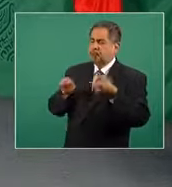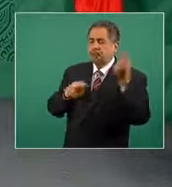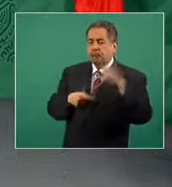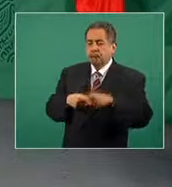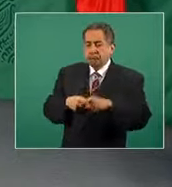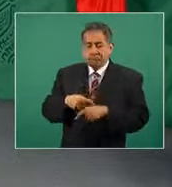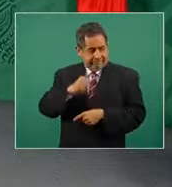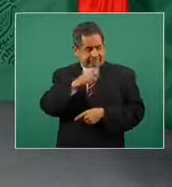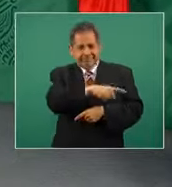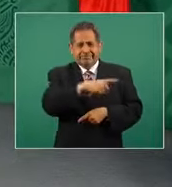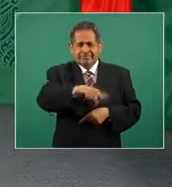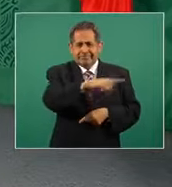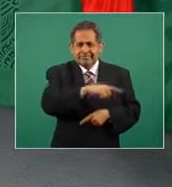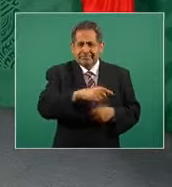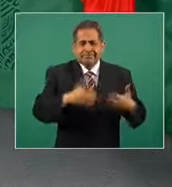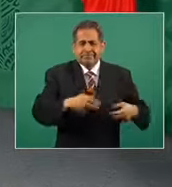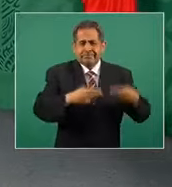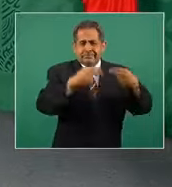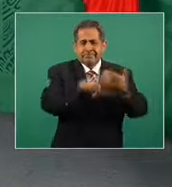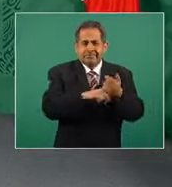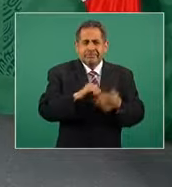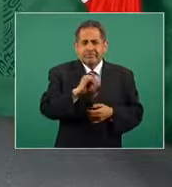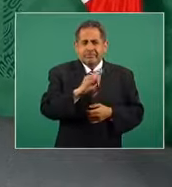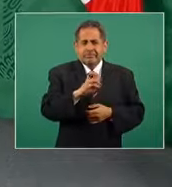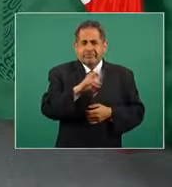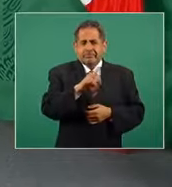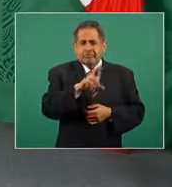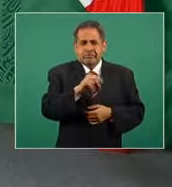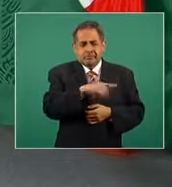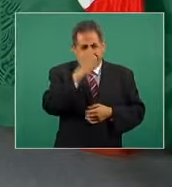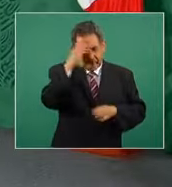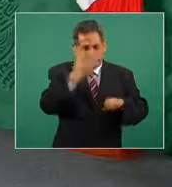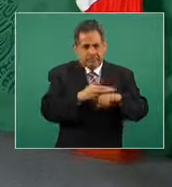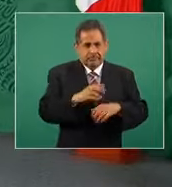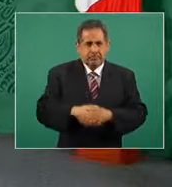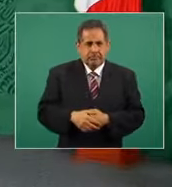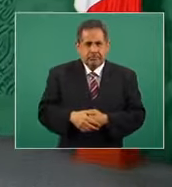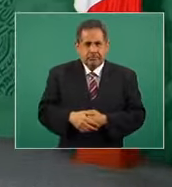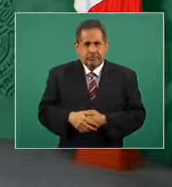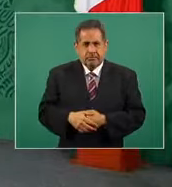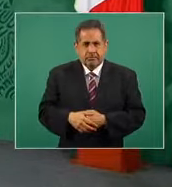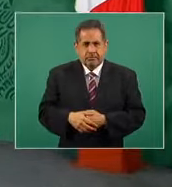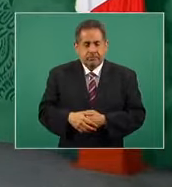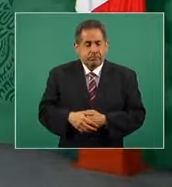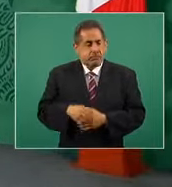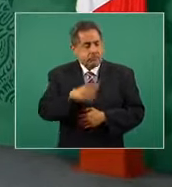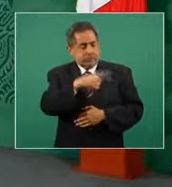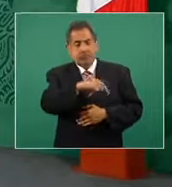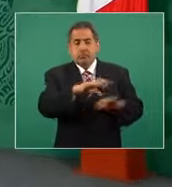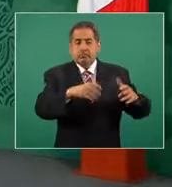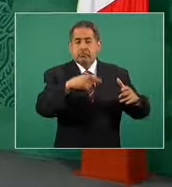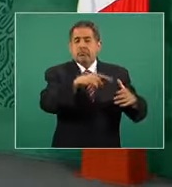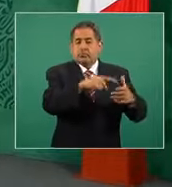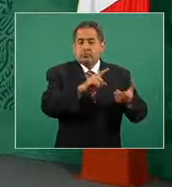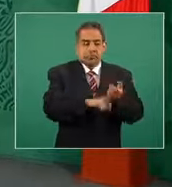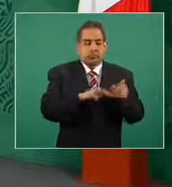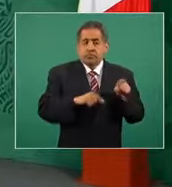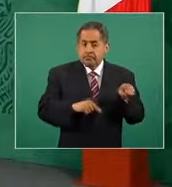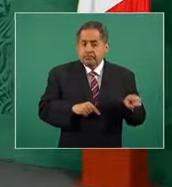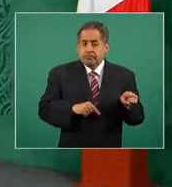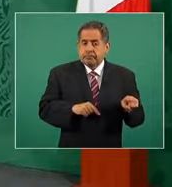Pues estos empresarios extranjeros. No nada más de España. Estos empresarios